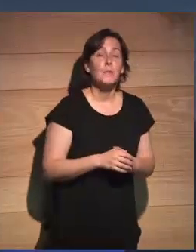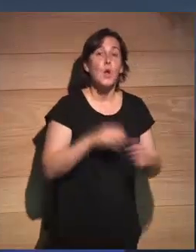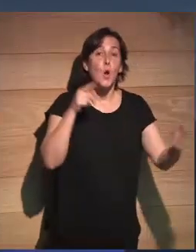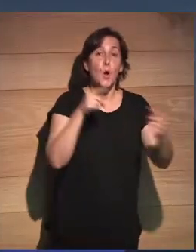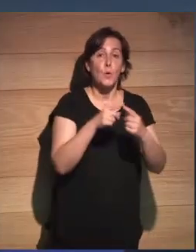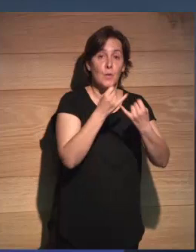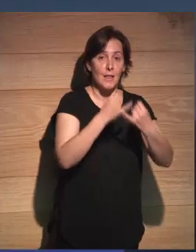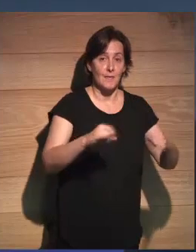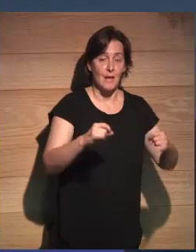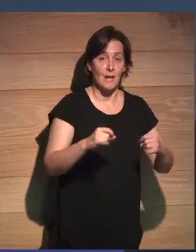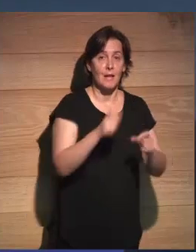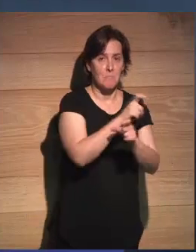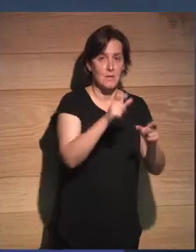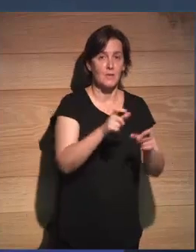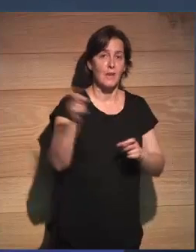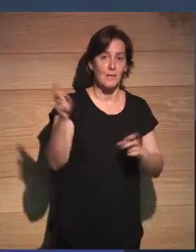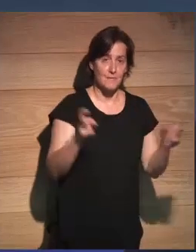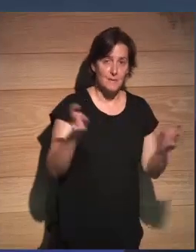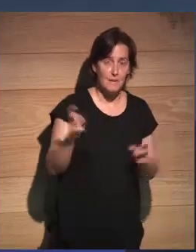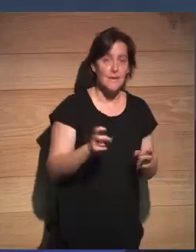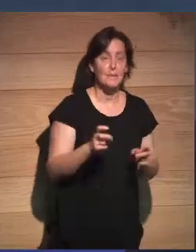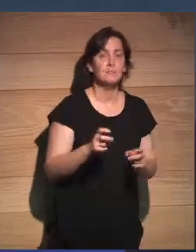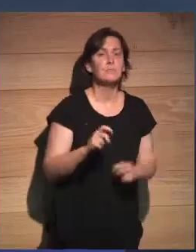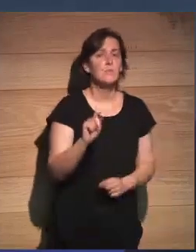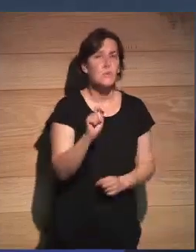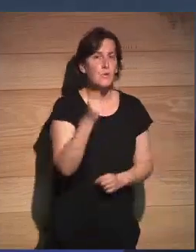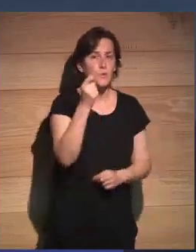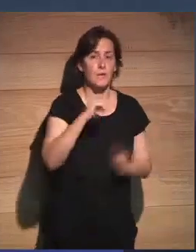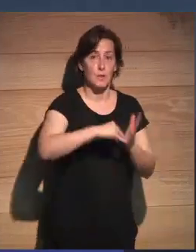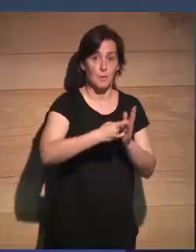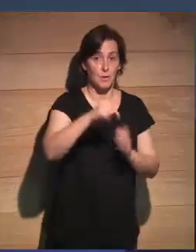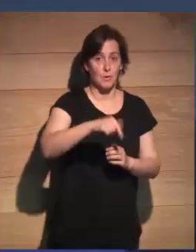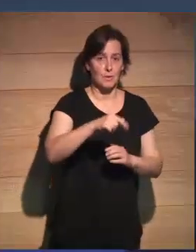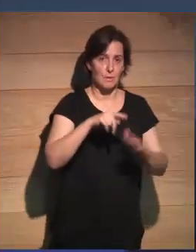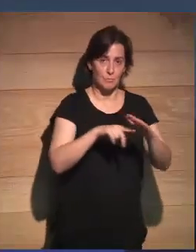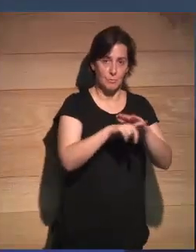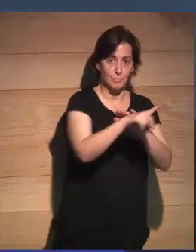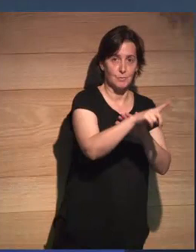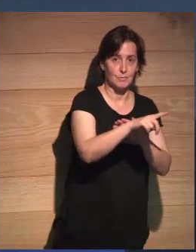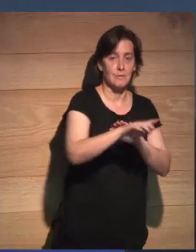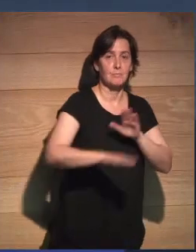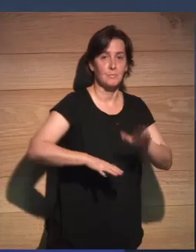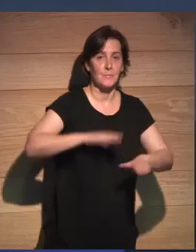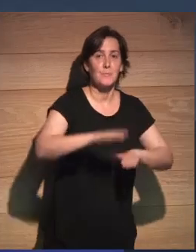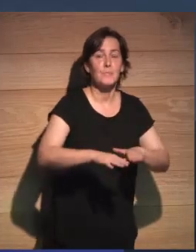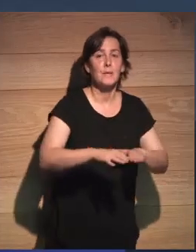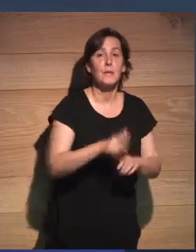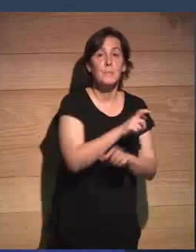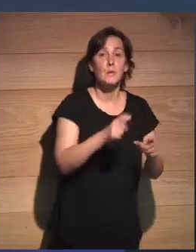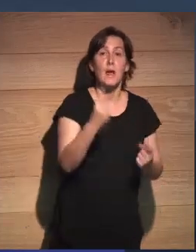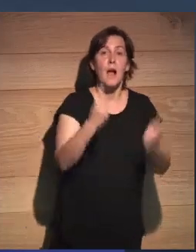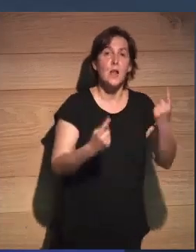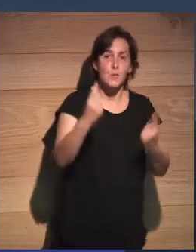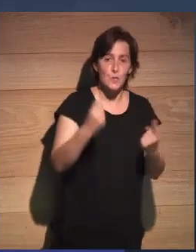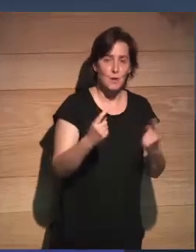celebrarlo están hoy con nosotros varias personas que han conseguido que este proyecto prospere, que empiece a andar. Algunas de ellas